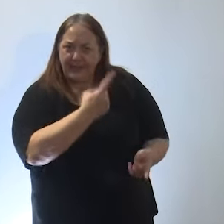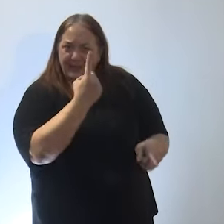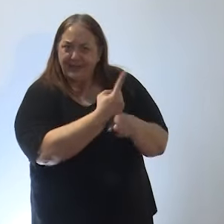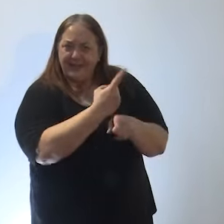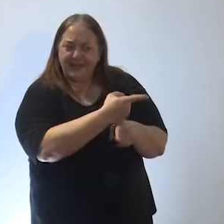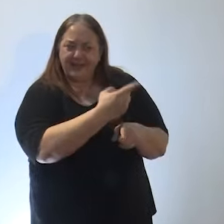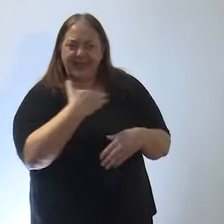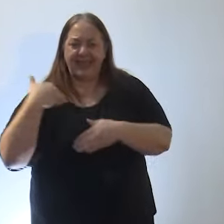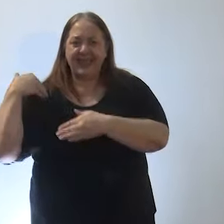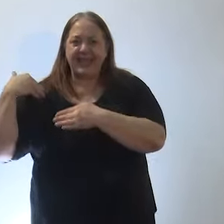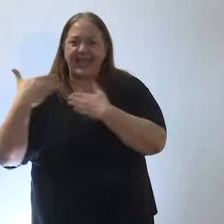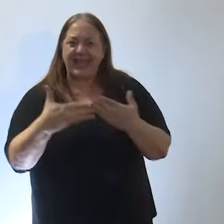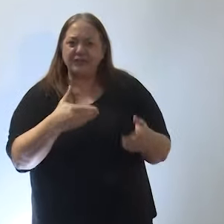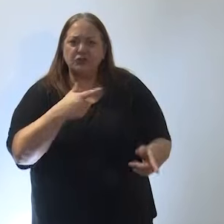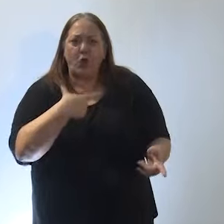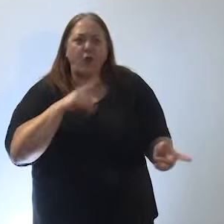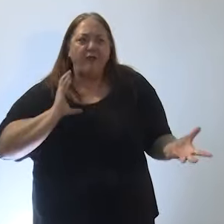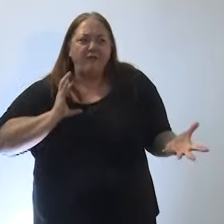frustración